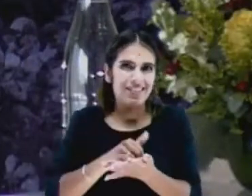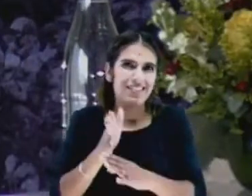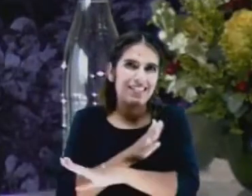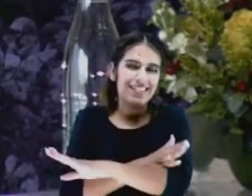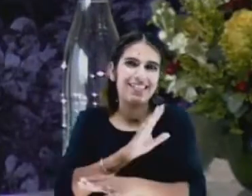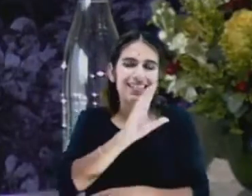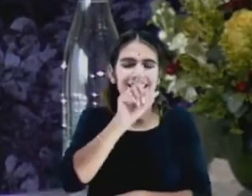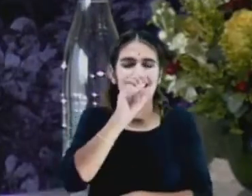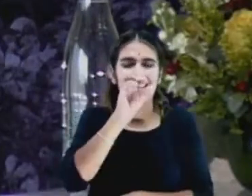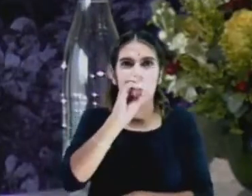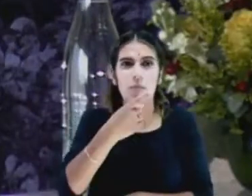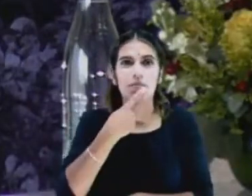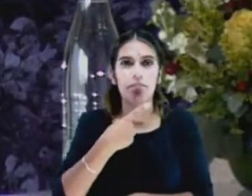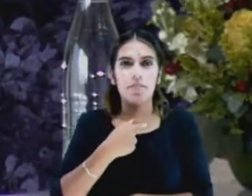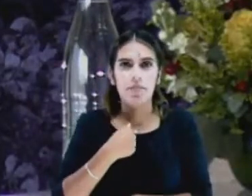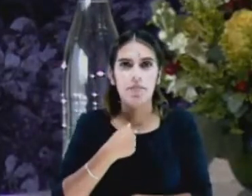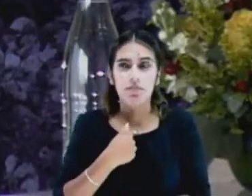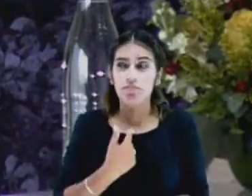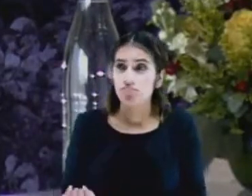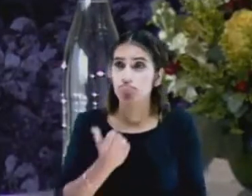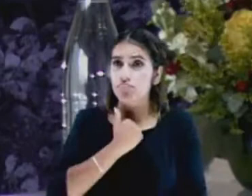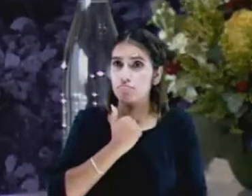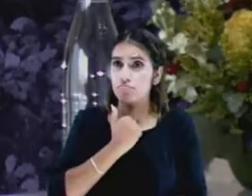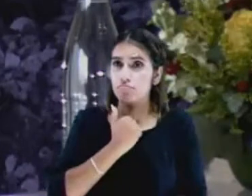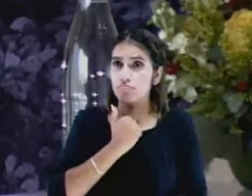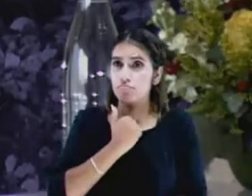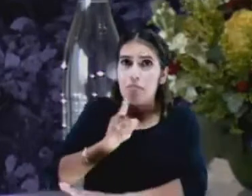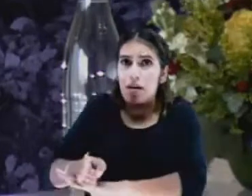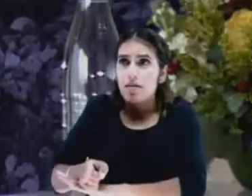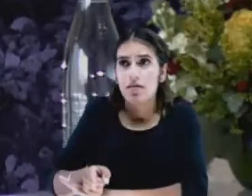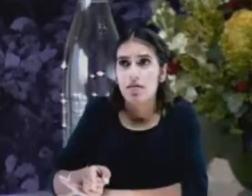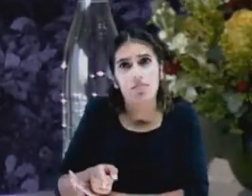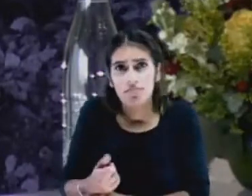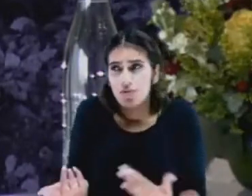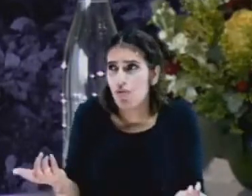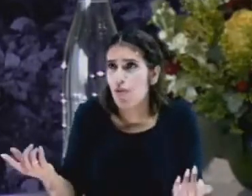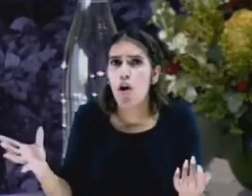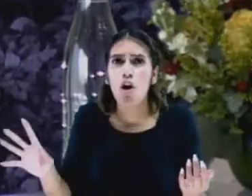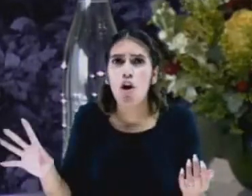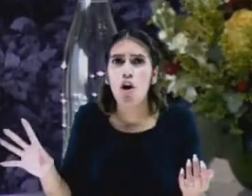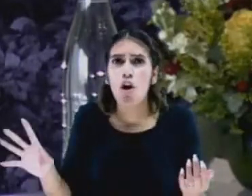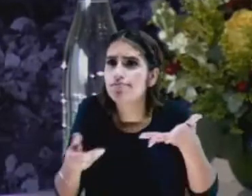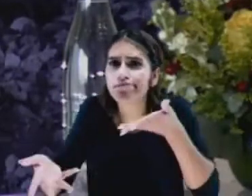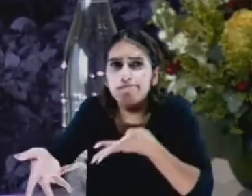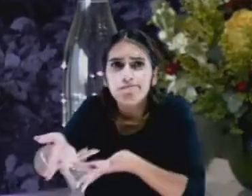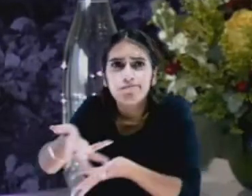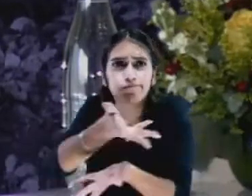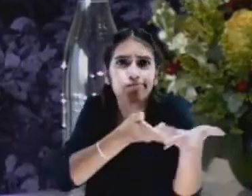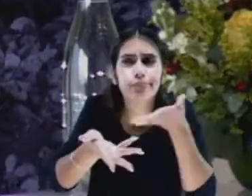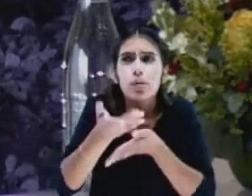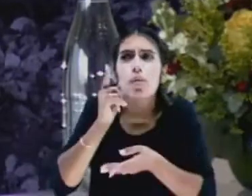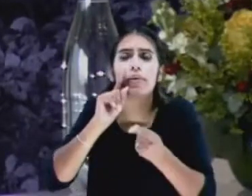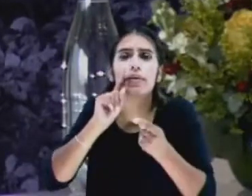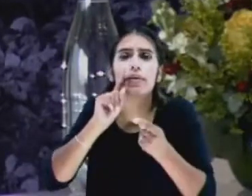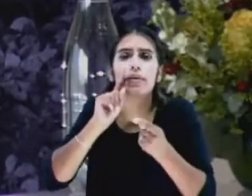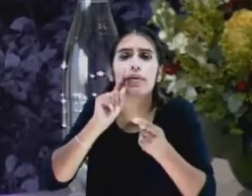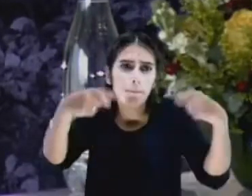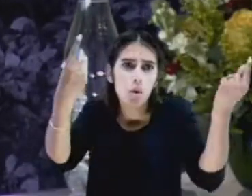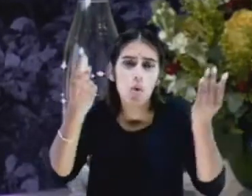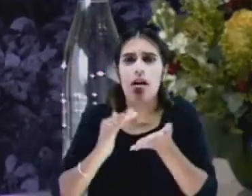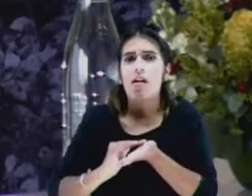no es autoritas spot estés tratar de ayudar a solucionar una controversia no hay recurso